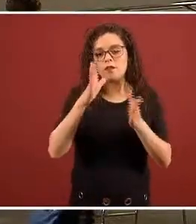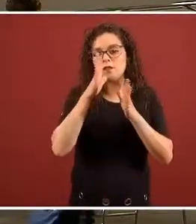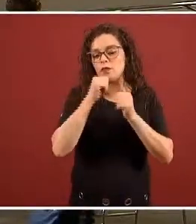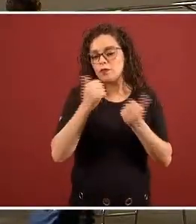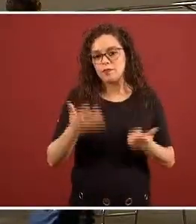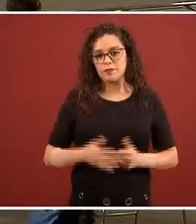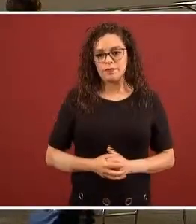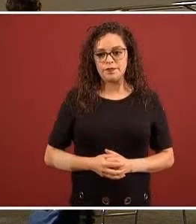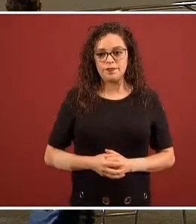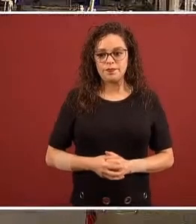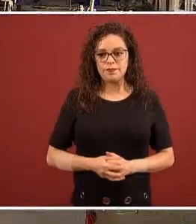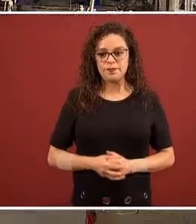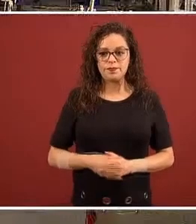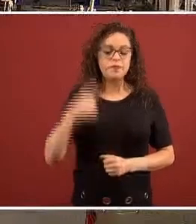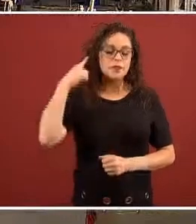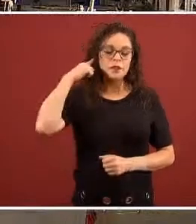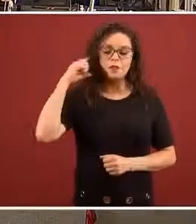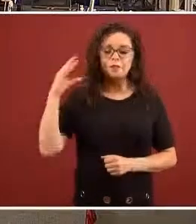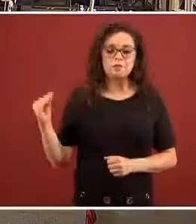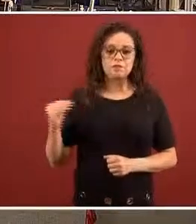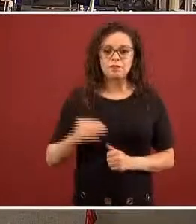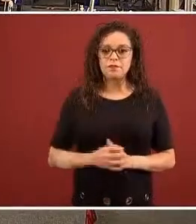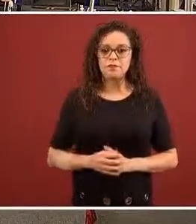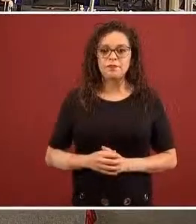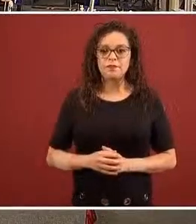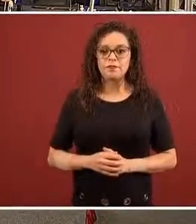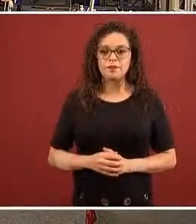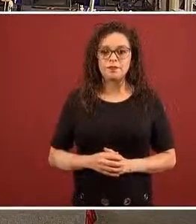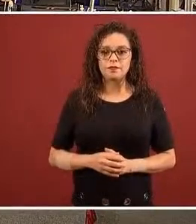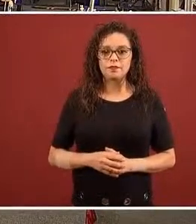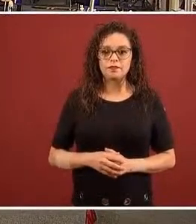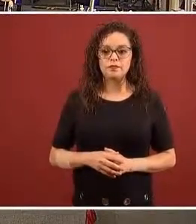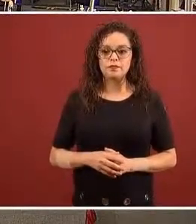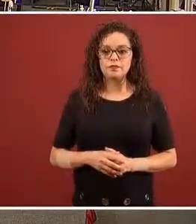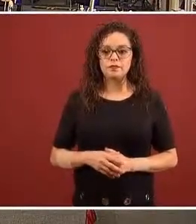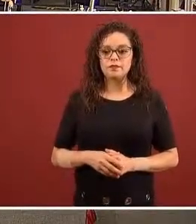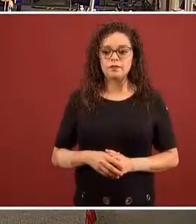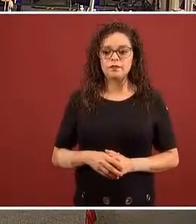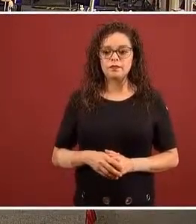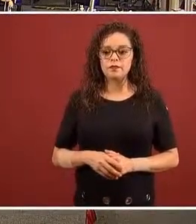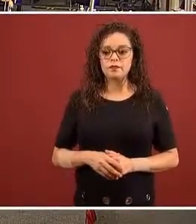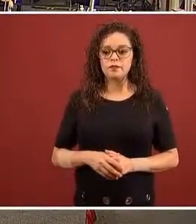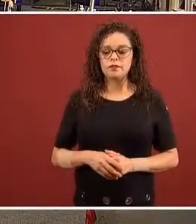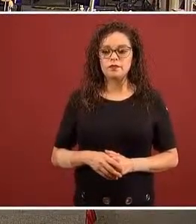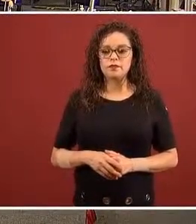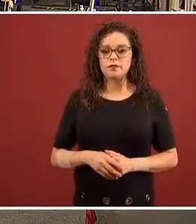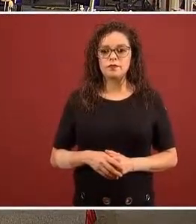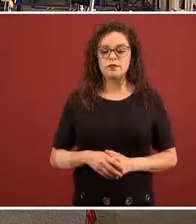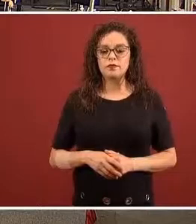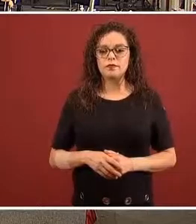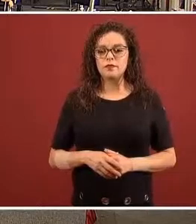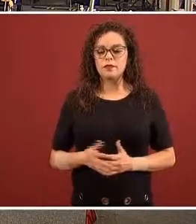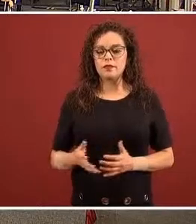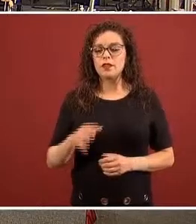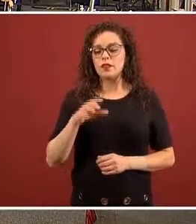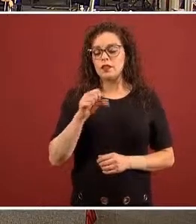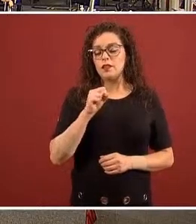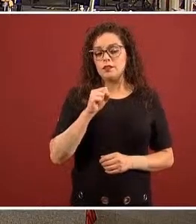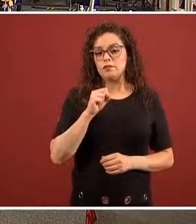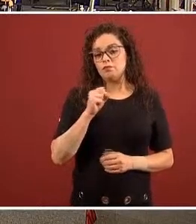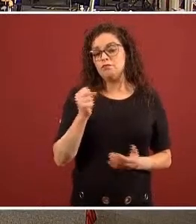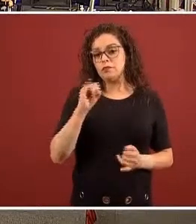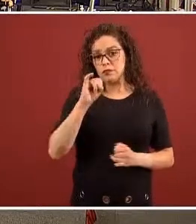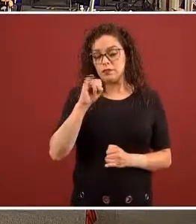Los restos de las personas que fallecen entonces se entregan directo a las funerarias. Porque así es, el